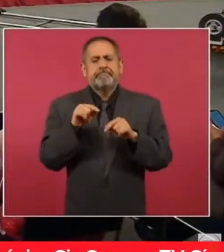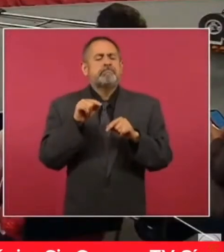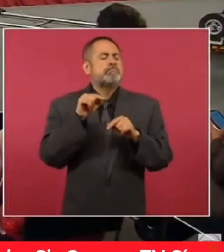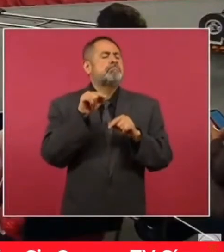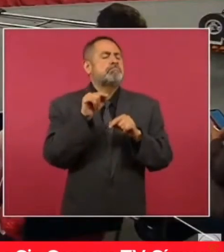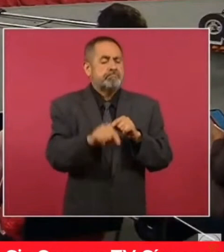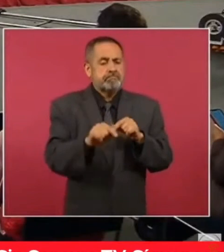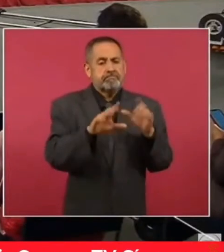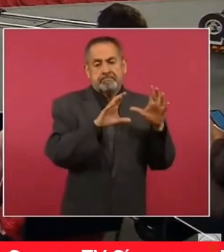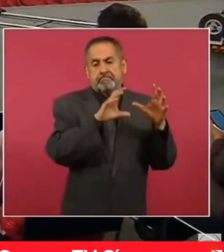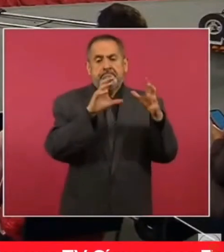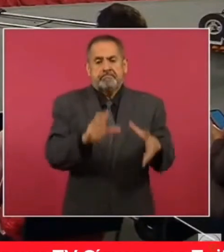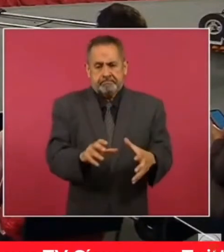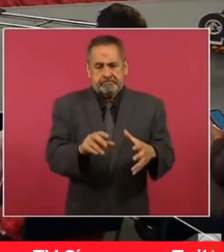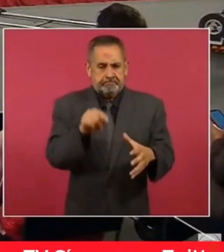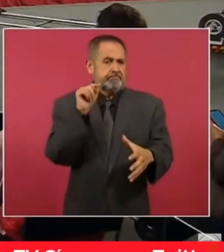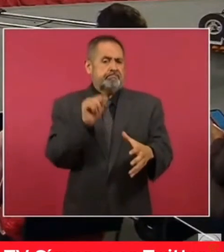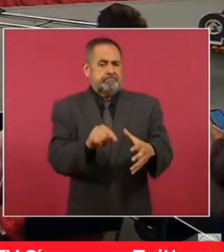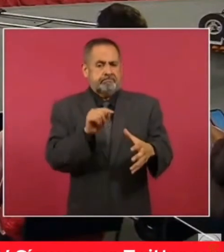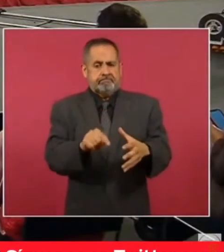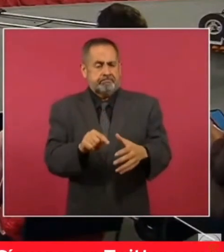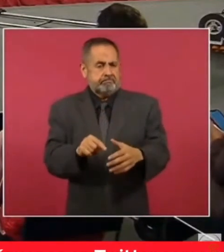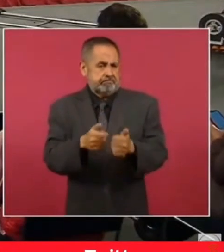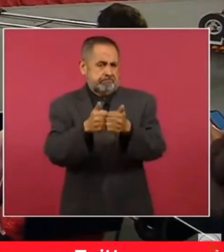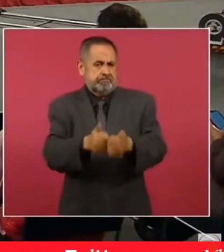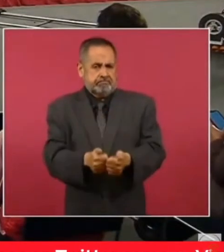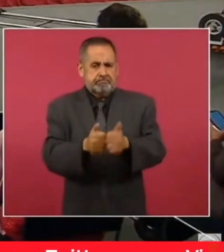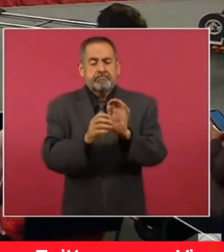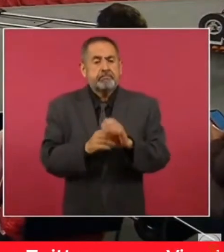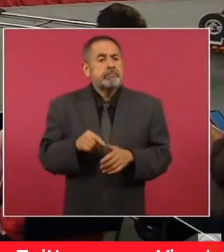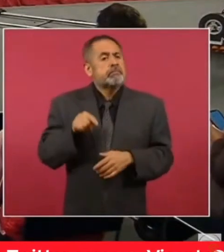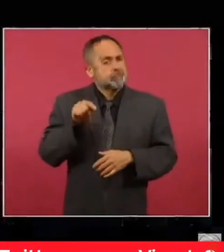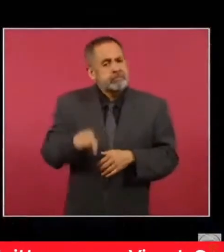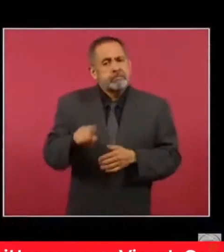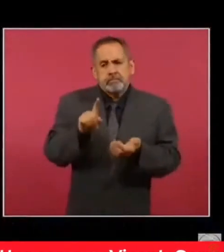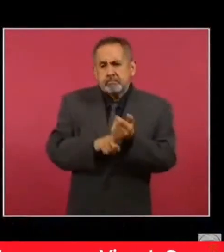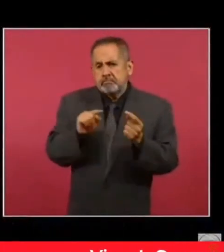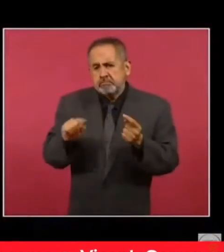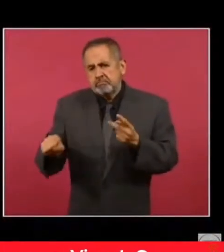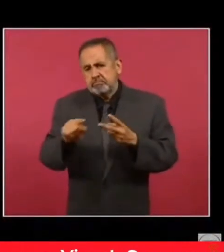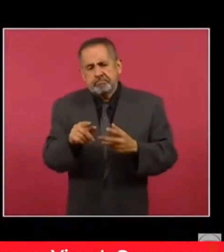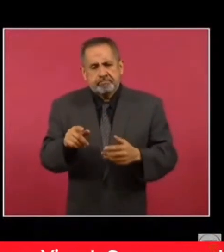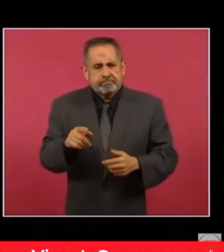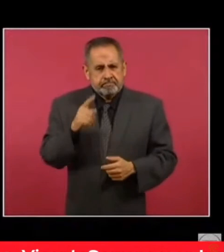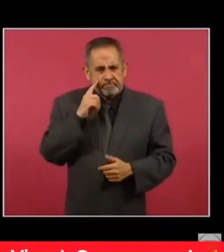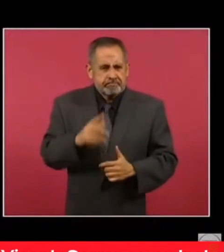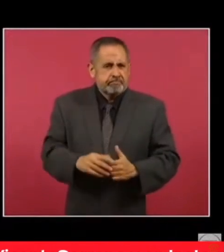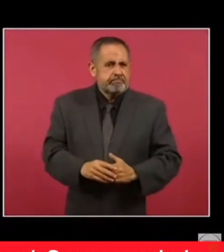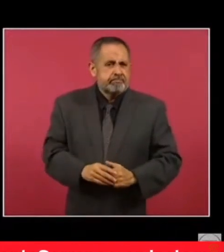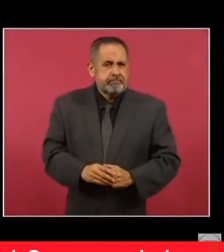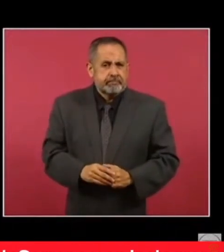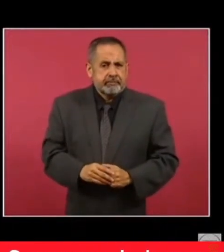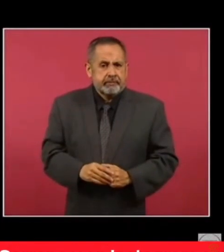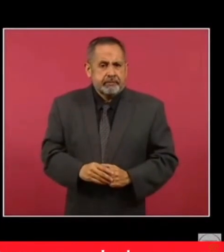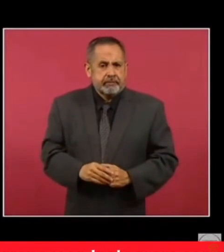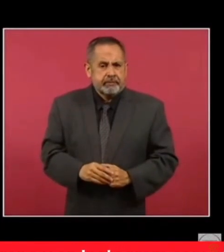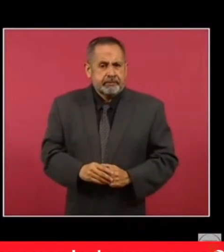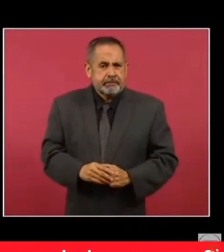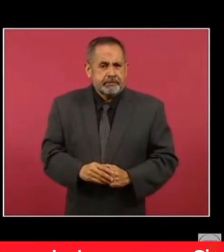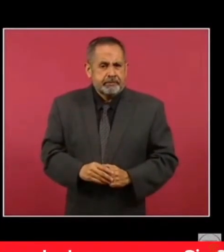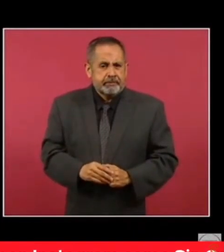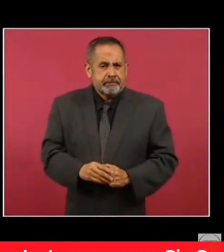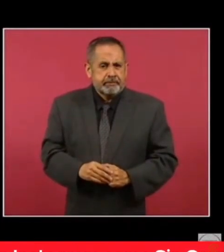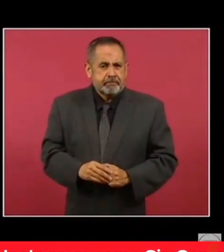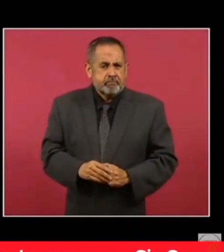público visitante y en donde se encuentran unas hermosísimas pinturas, murales de